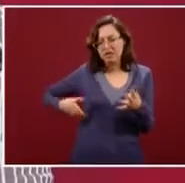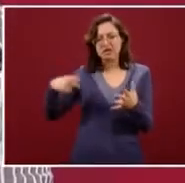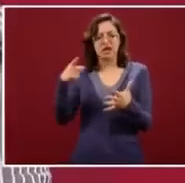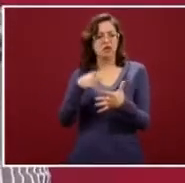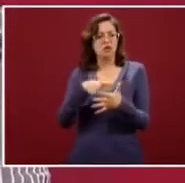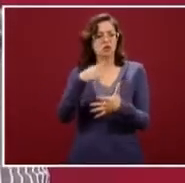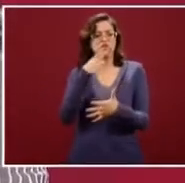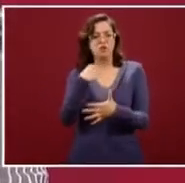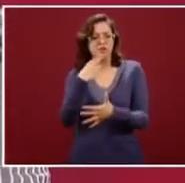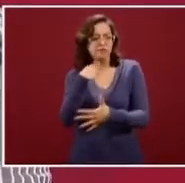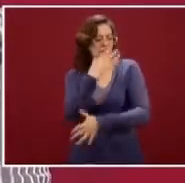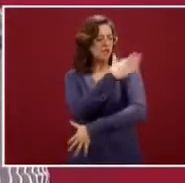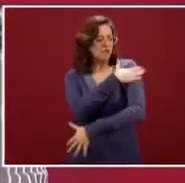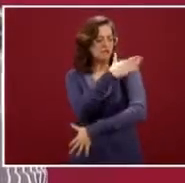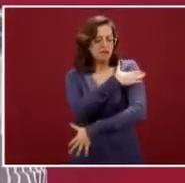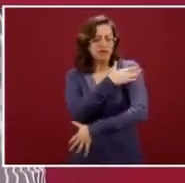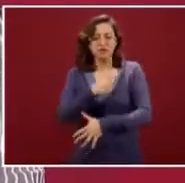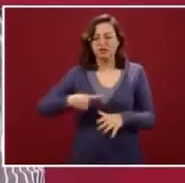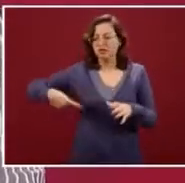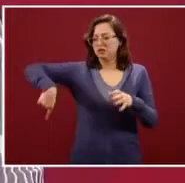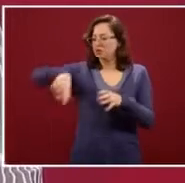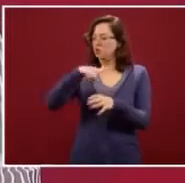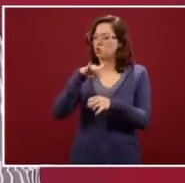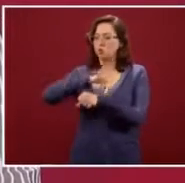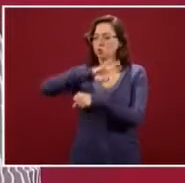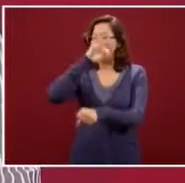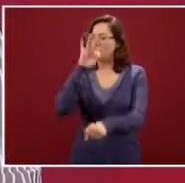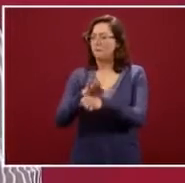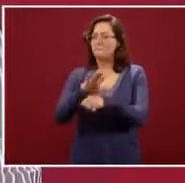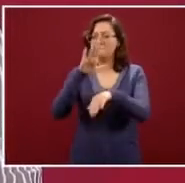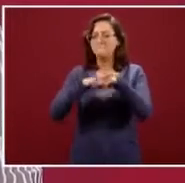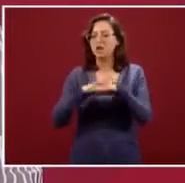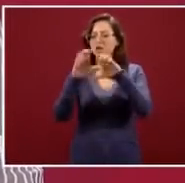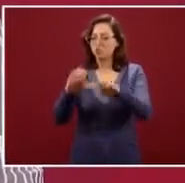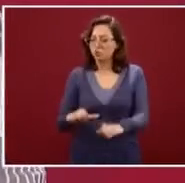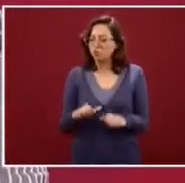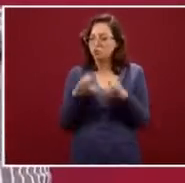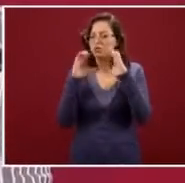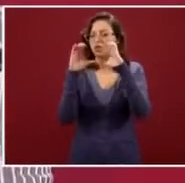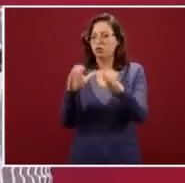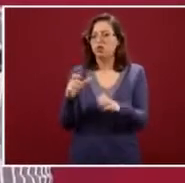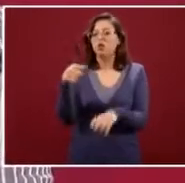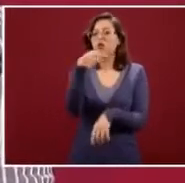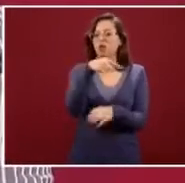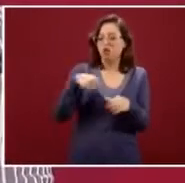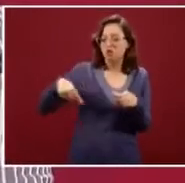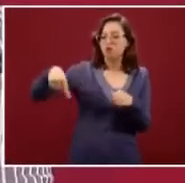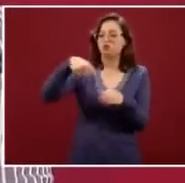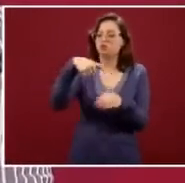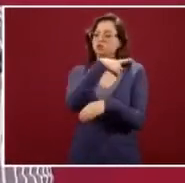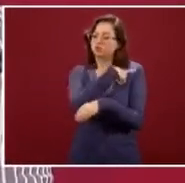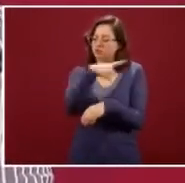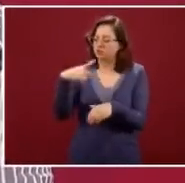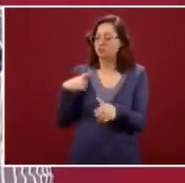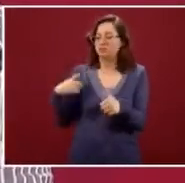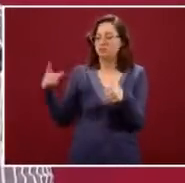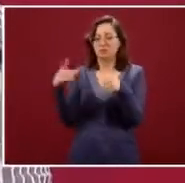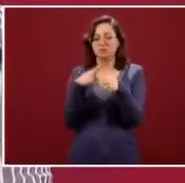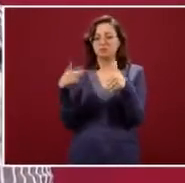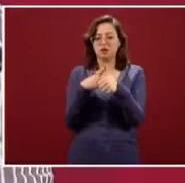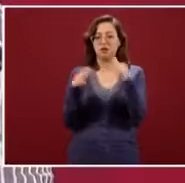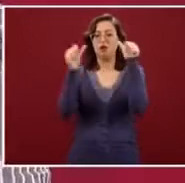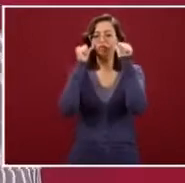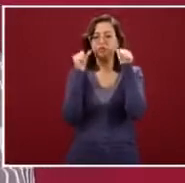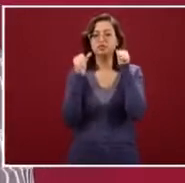tener unas condiciones de mayor seguridad sanitaria en la medida en que puedan hacerse una